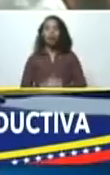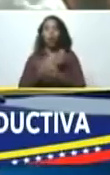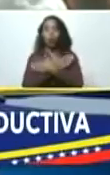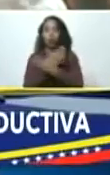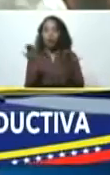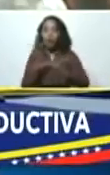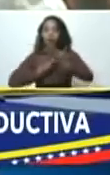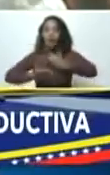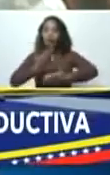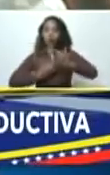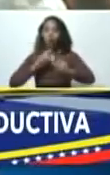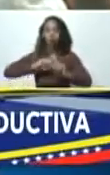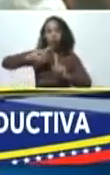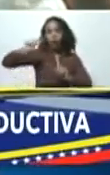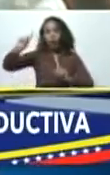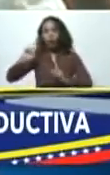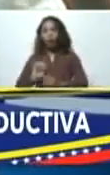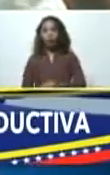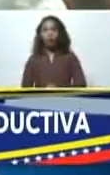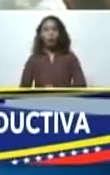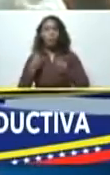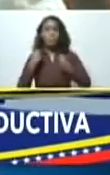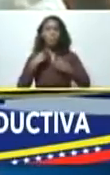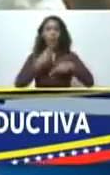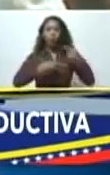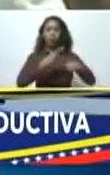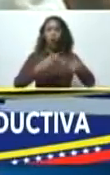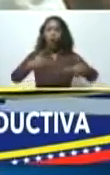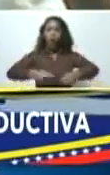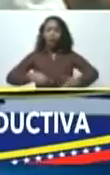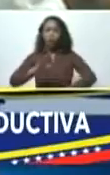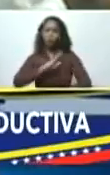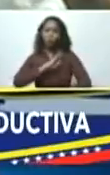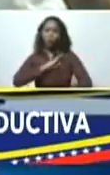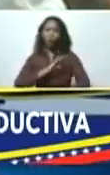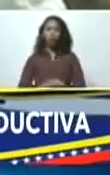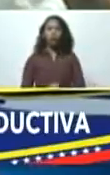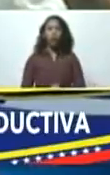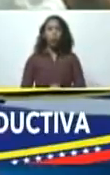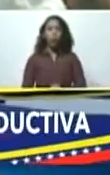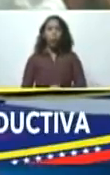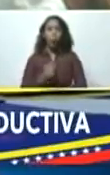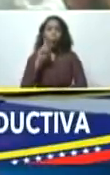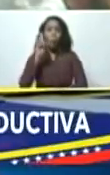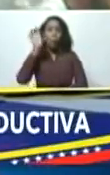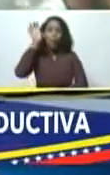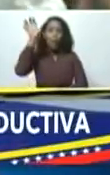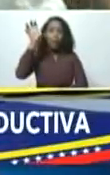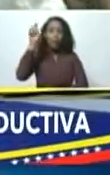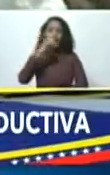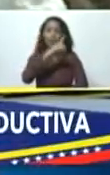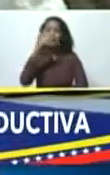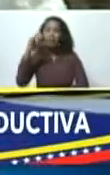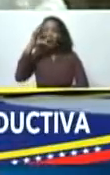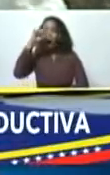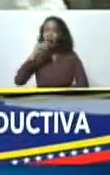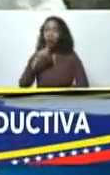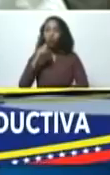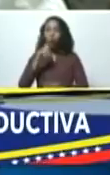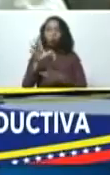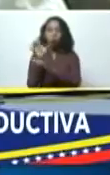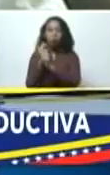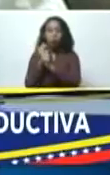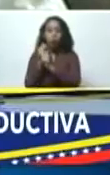servicios, la energía, para producirlo con esfuerzo propio. Un país 100 años dependiente del